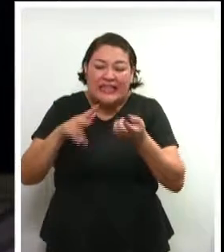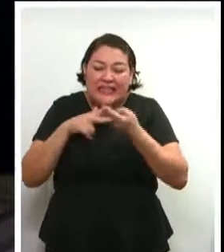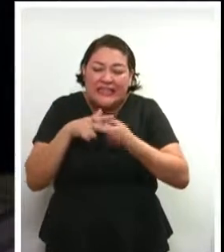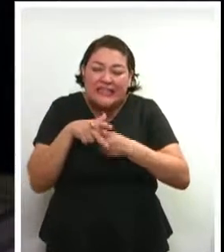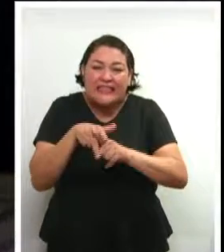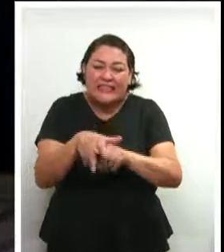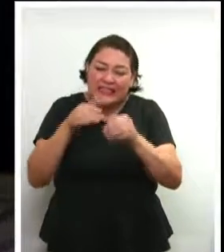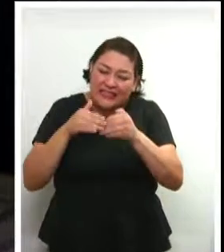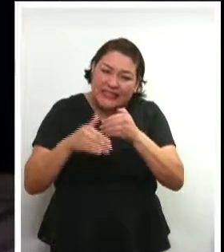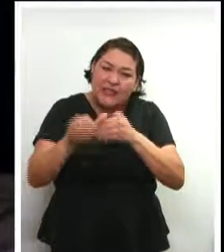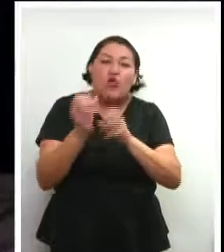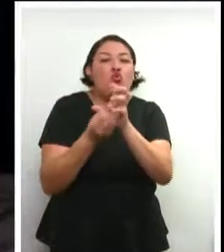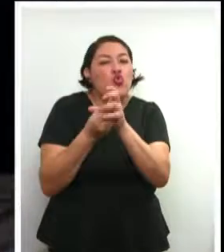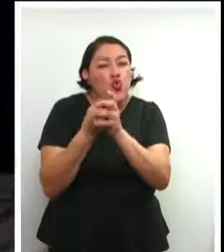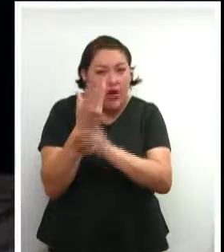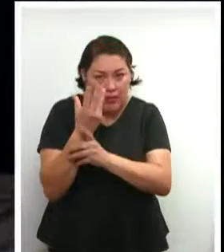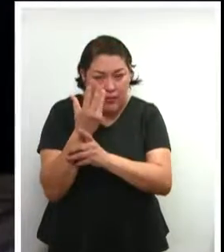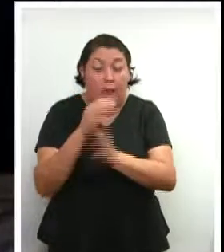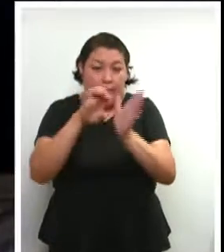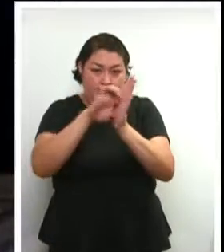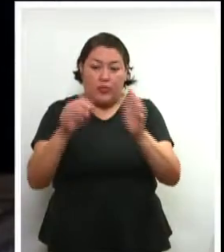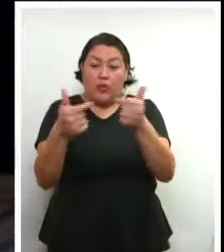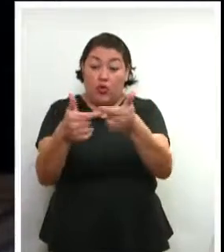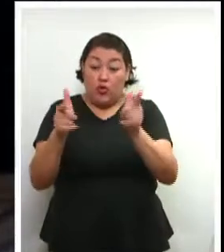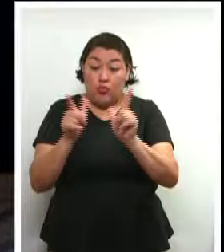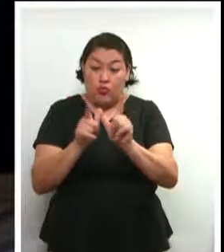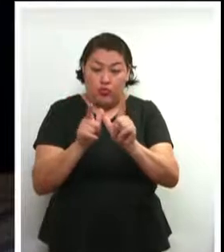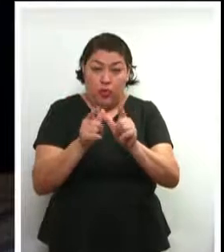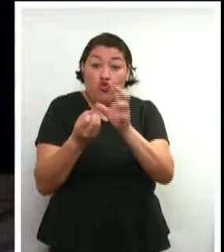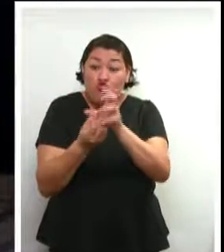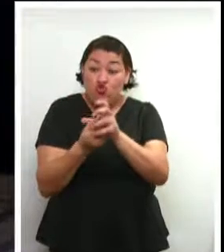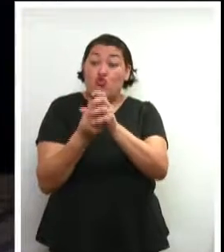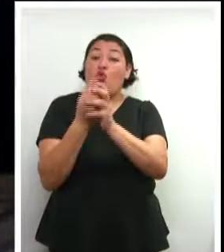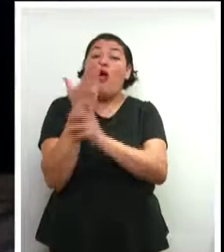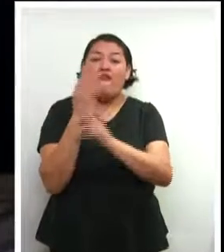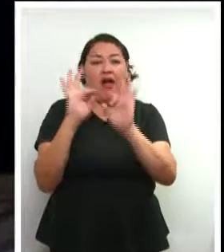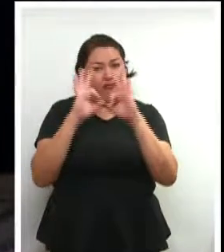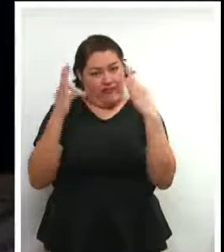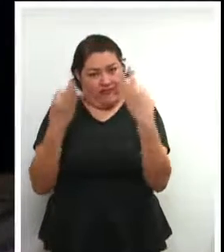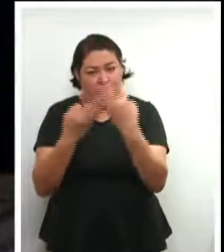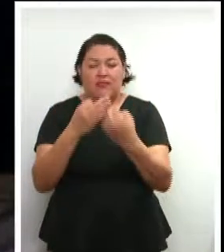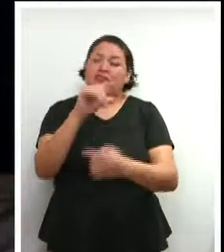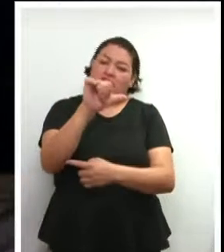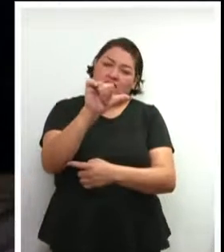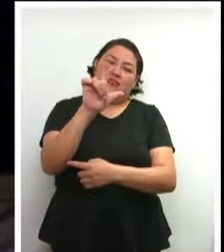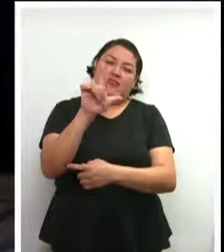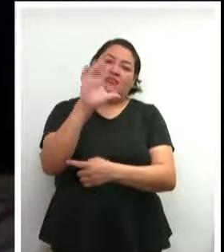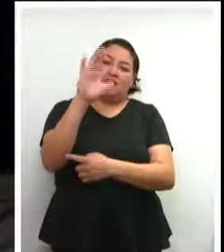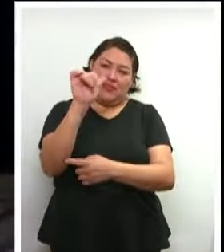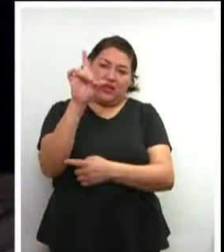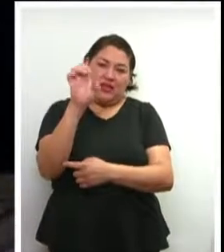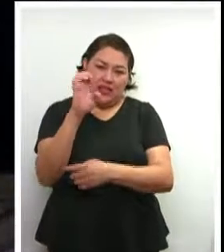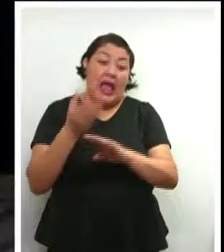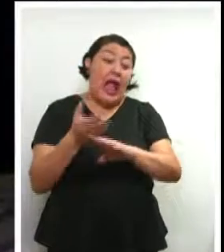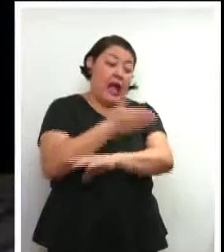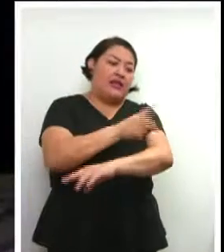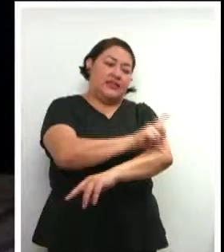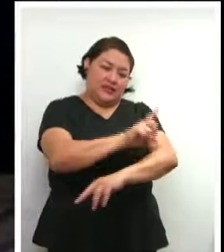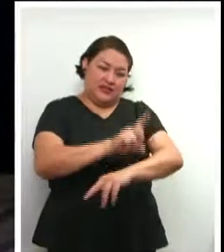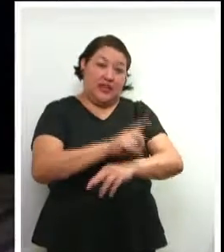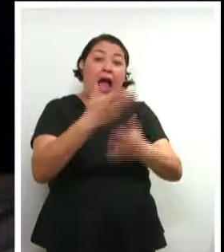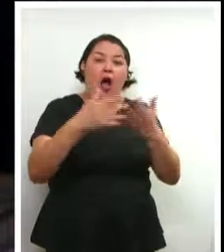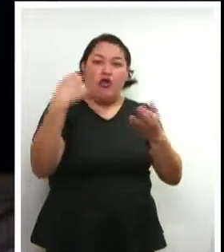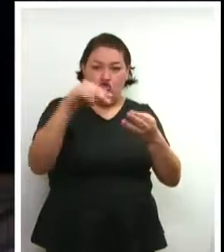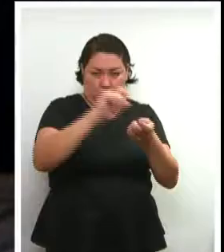hacer un replanteamiento de las alcaldías al ser unas nuevas figuras con un cuerpo colegiado del Consejo, hubiera sido